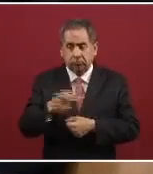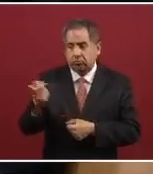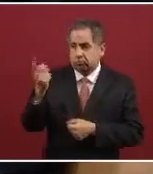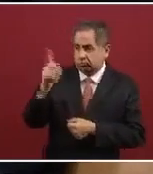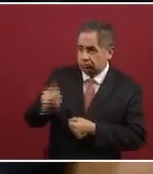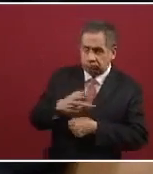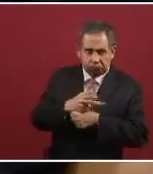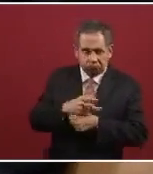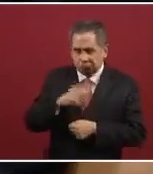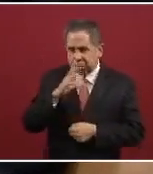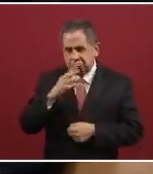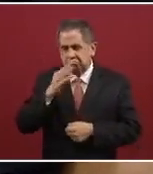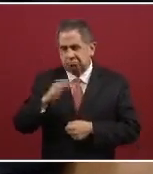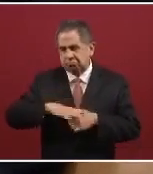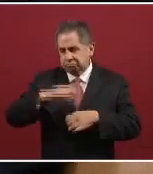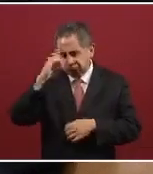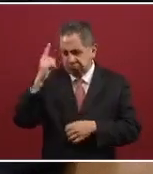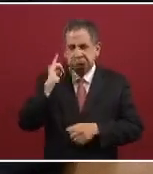lo va a encontrar muy fácil.